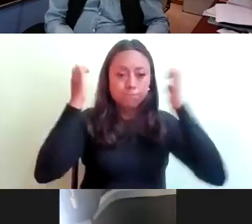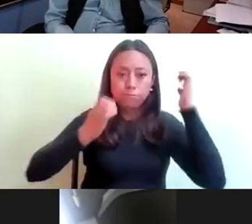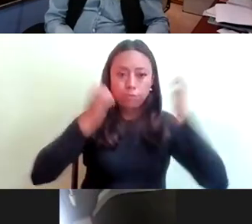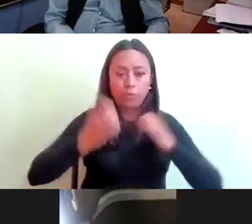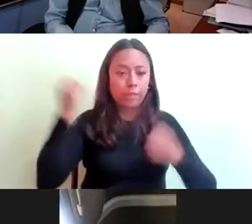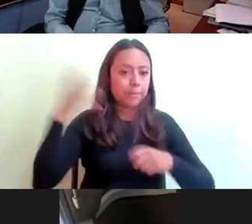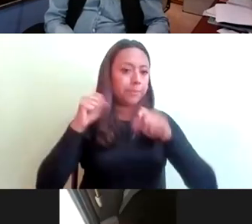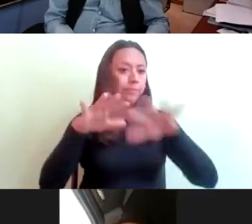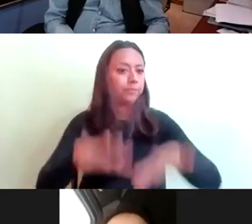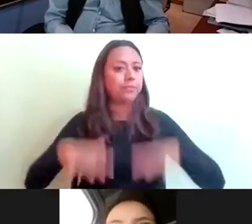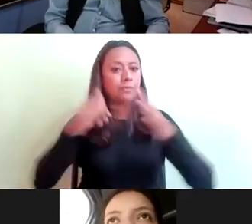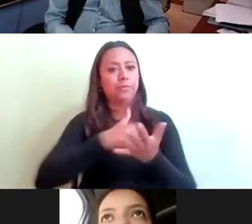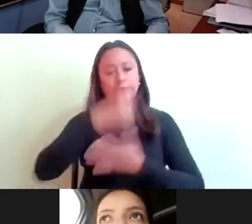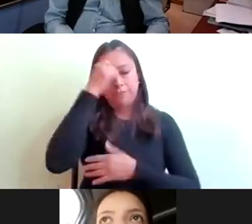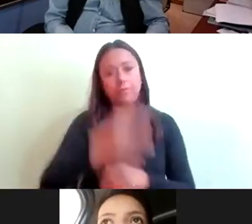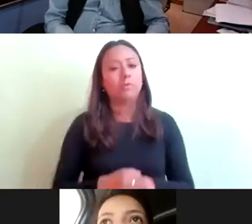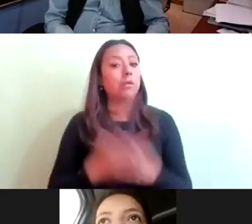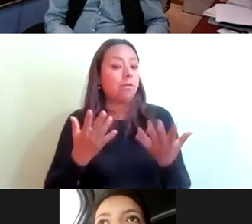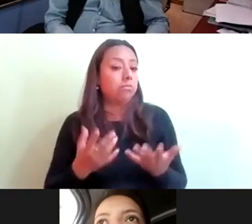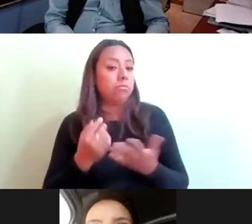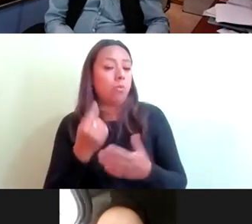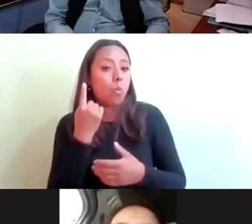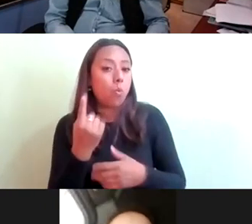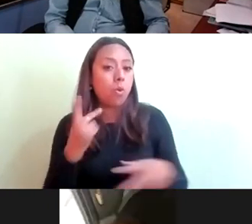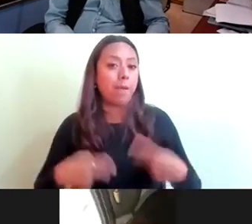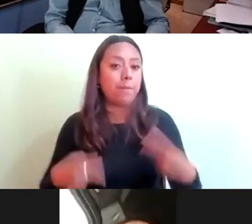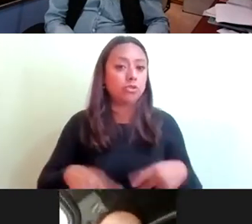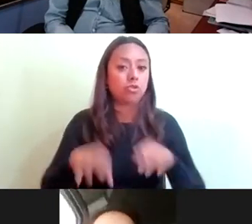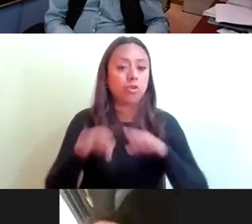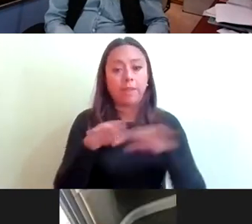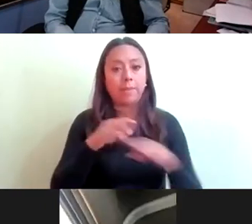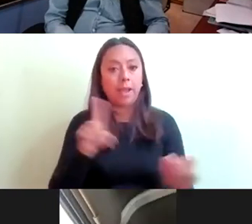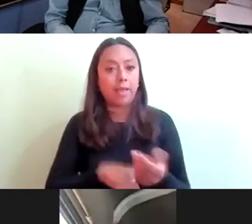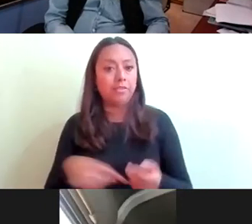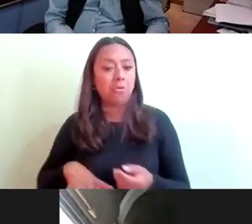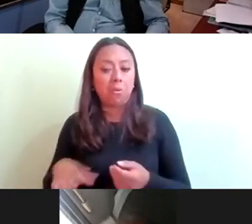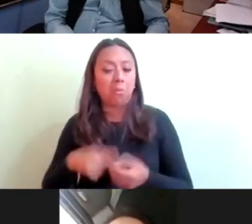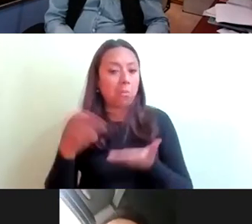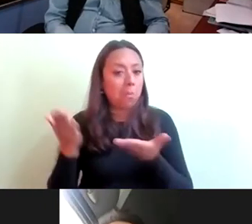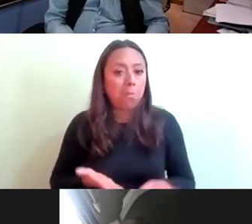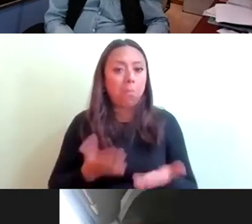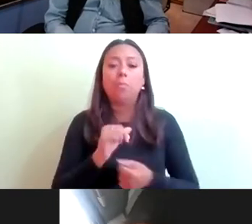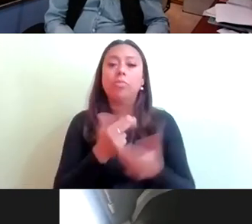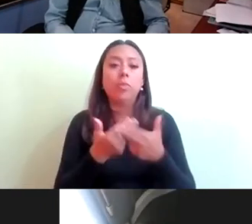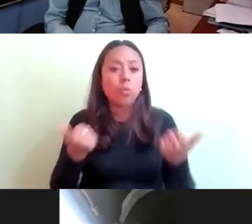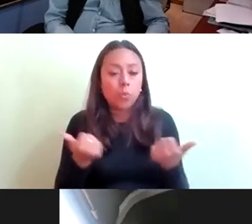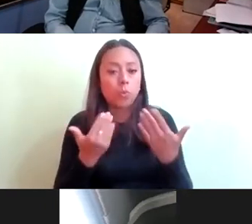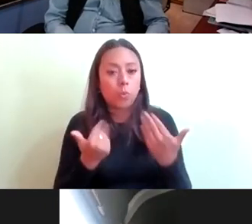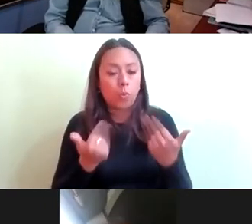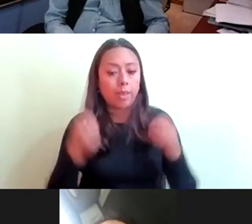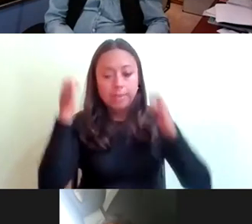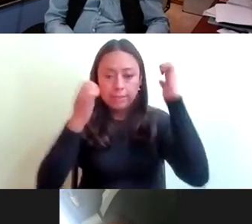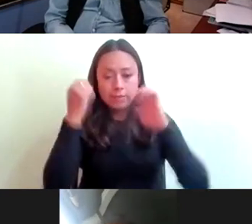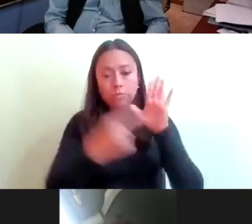funcionario del gobierno que se tome la molestia de darle su lugar a los legisladores y de exponer ante diputadas y diputadas el